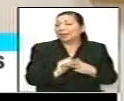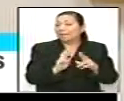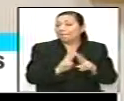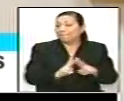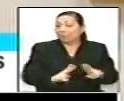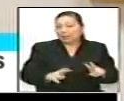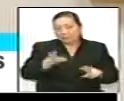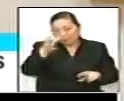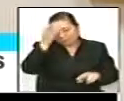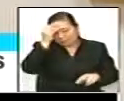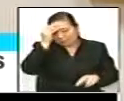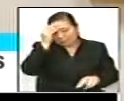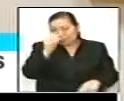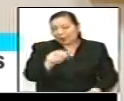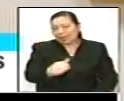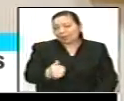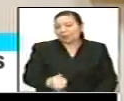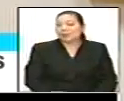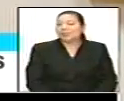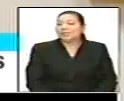para aprender del otro.